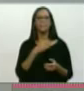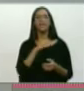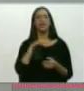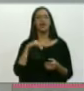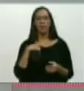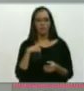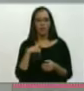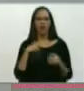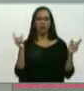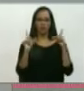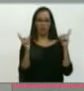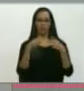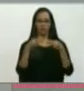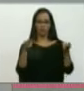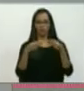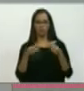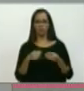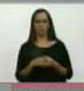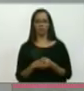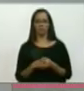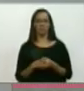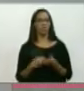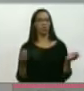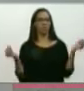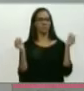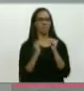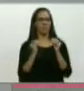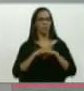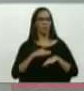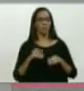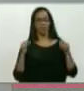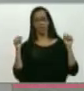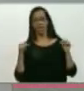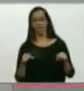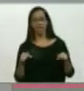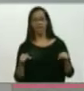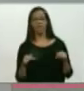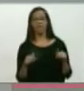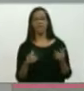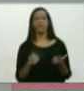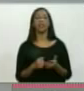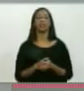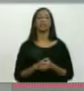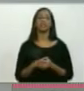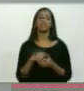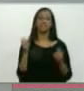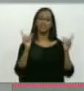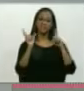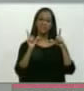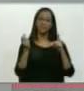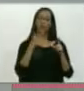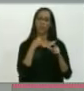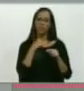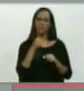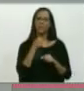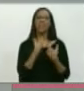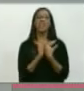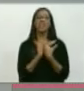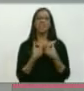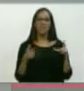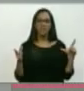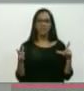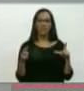los medios públicos. Y coincidimos porque acá, en Ponele TV, nos gusta el periodismo libre,